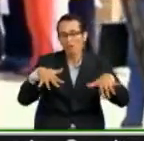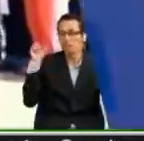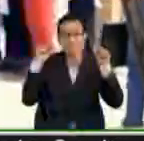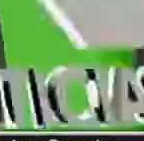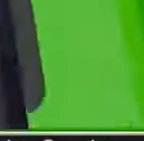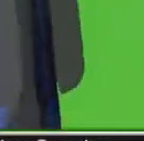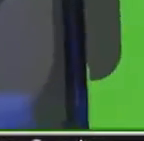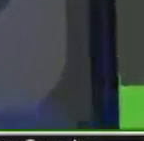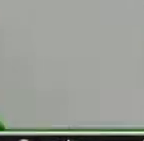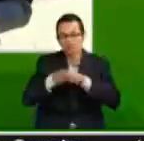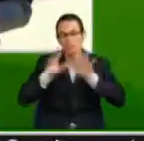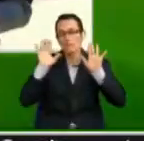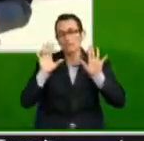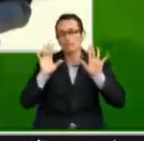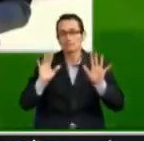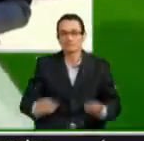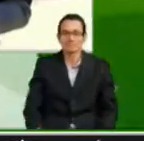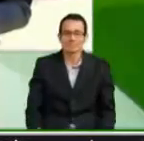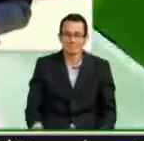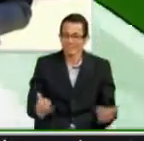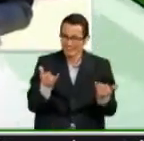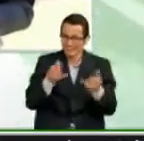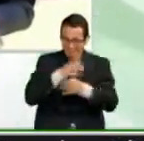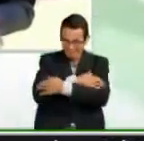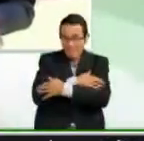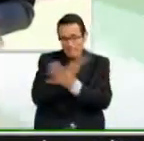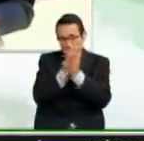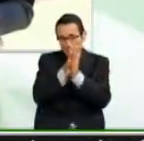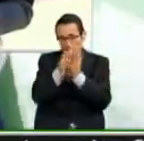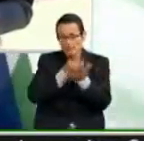es por ahora la información que tenemos desde el municipio de Pamplona. Regreso con ustedes a estudio.